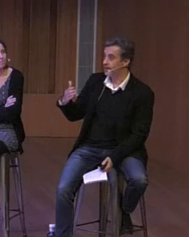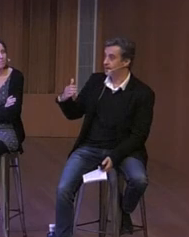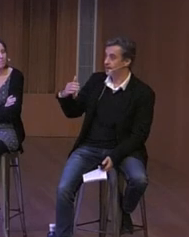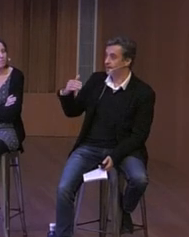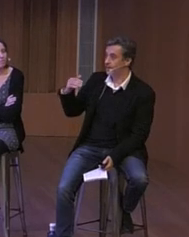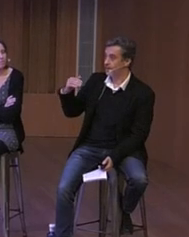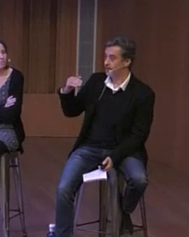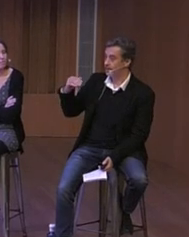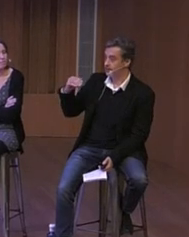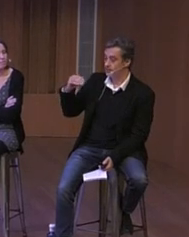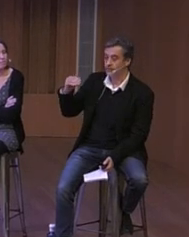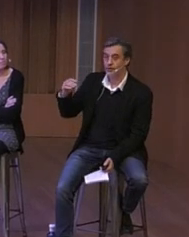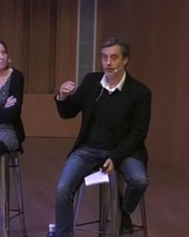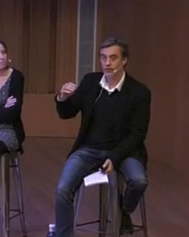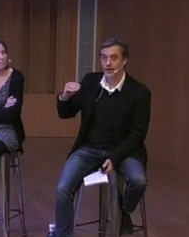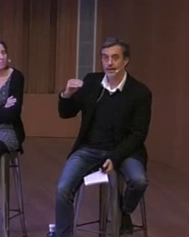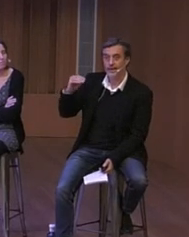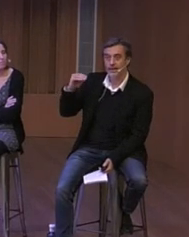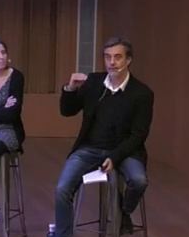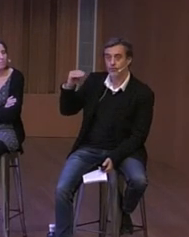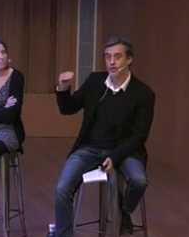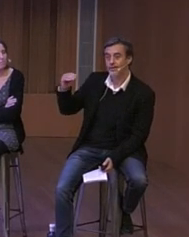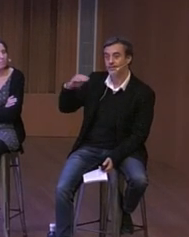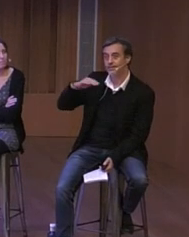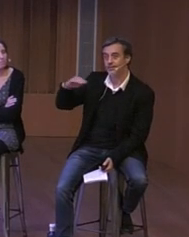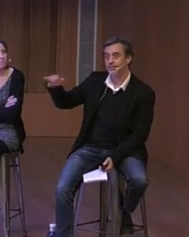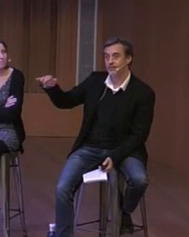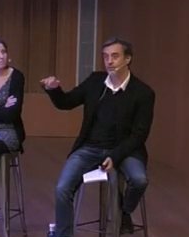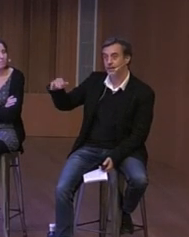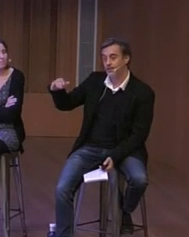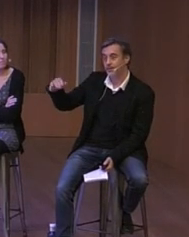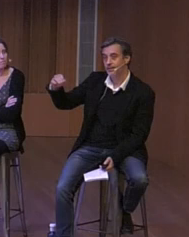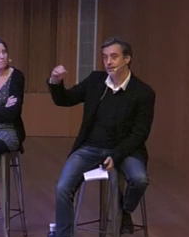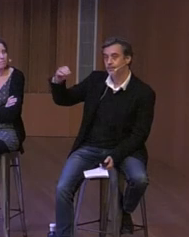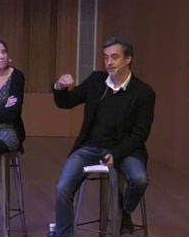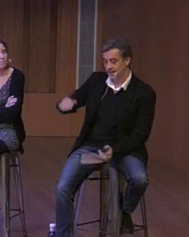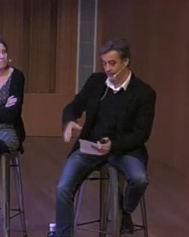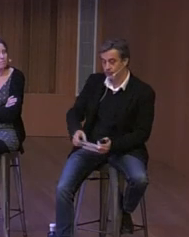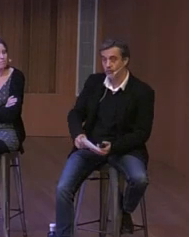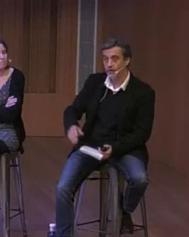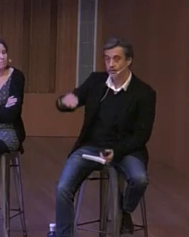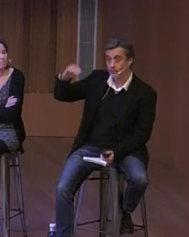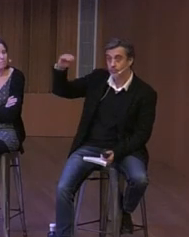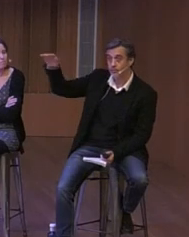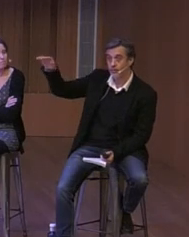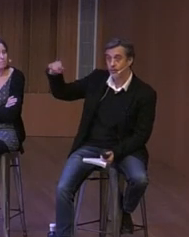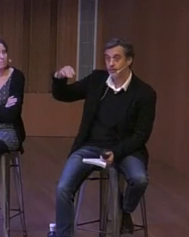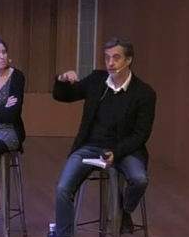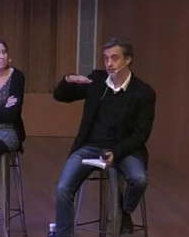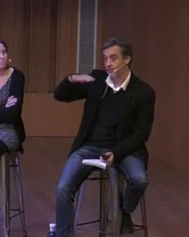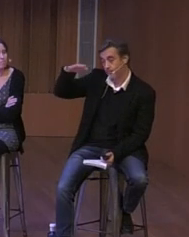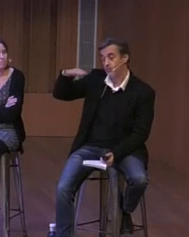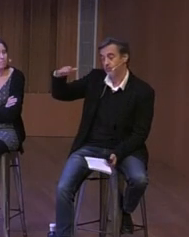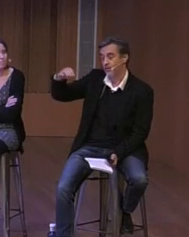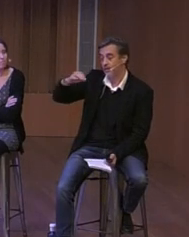que hay situaciones donde la futura rasante del paseo de la Rambla pasará por sobre, muy por sobre lo que está,